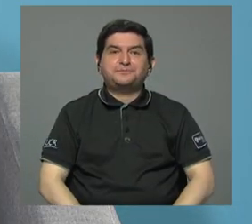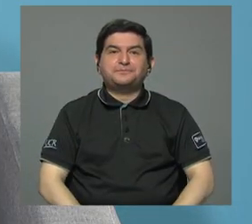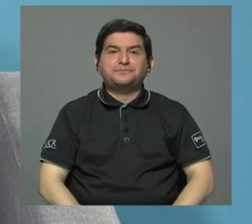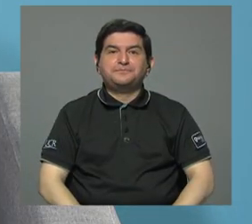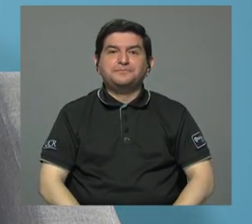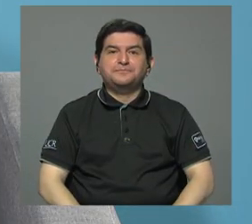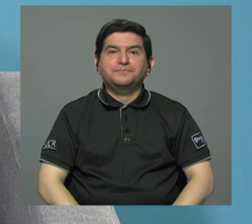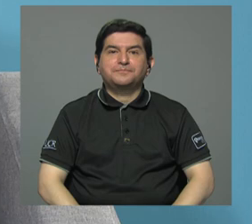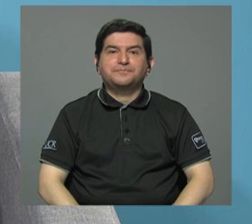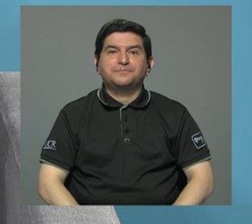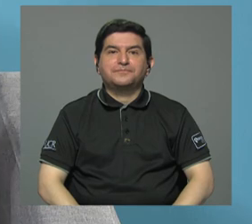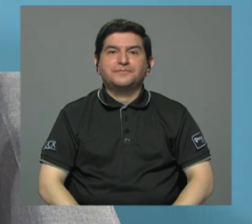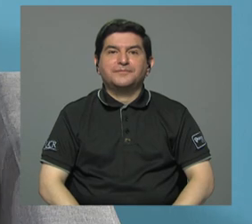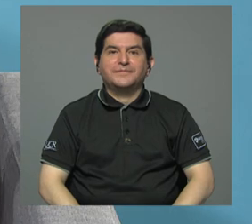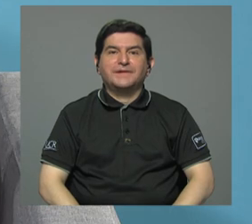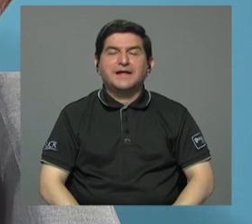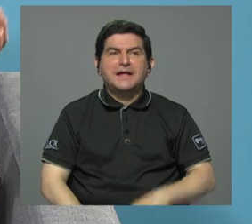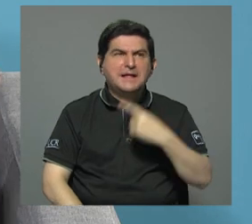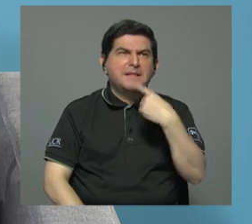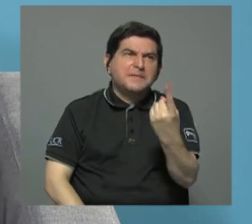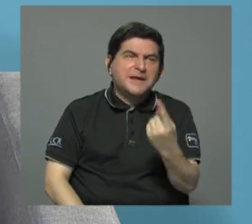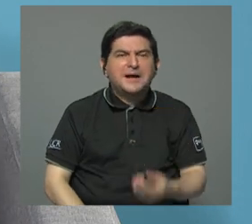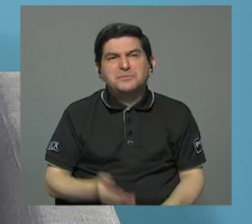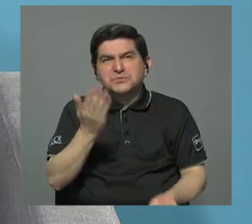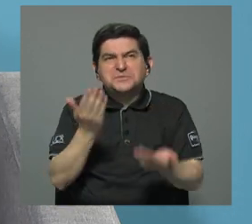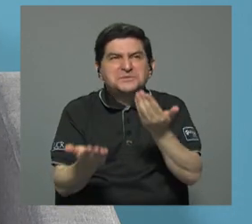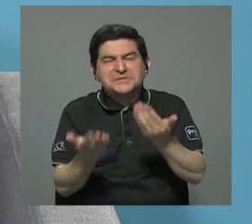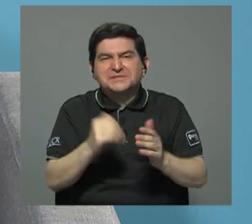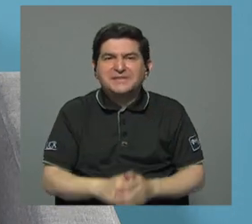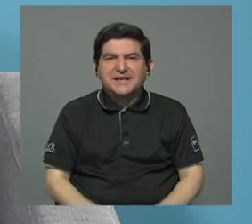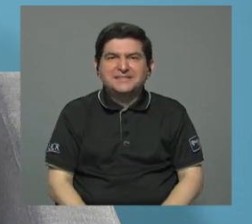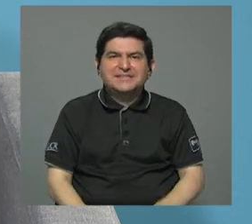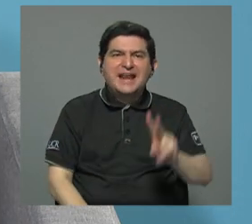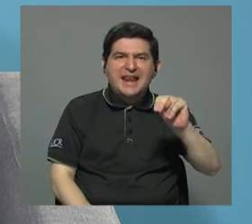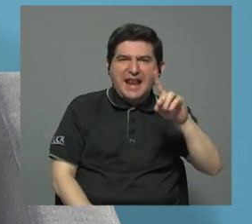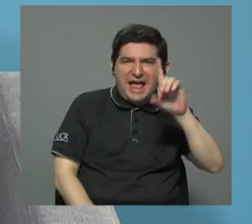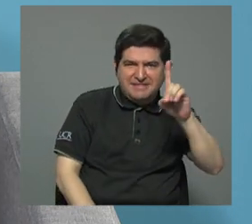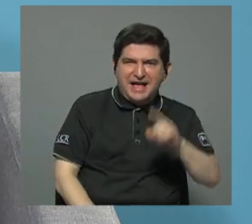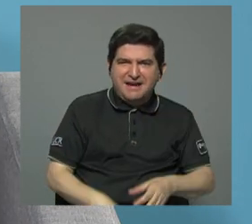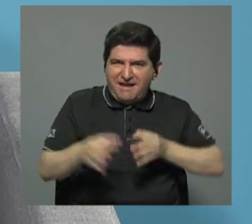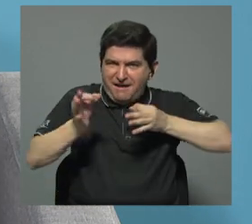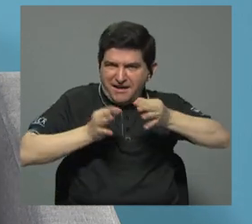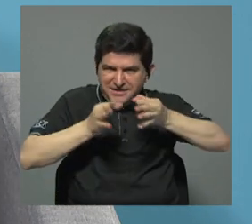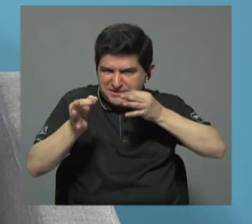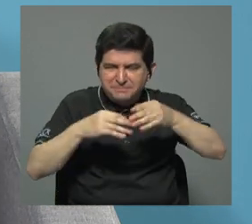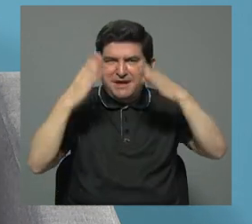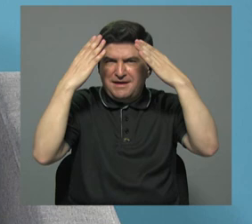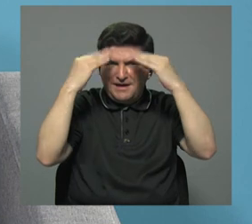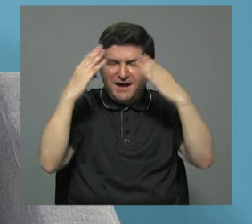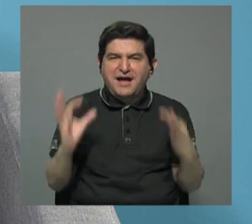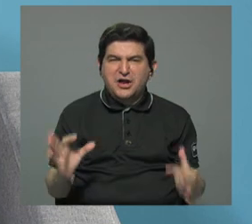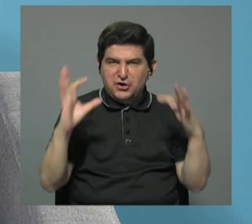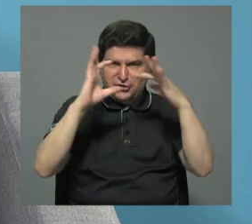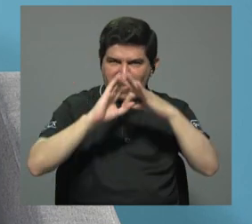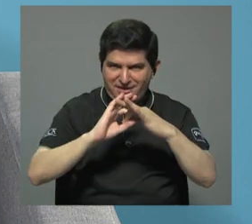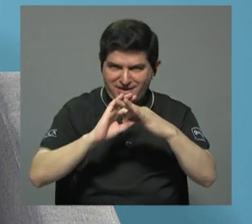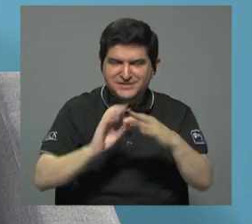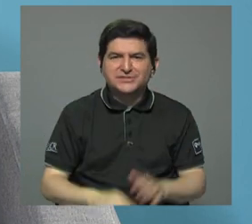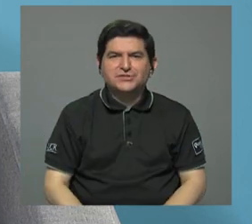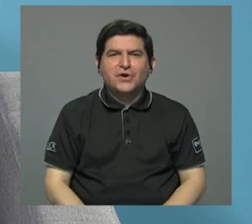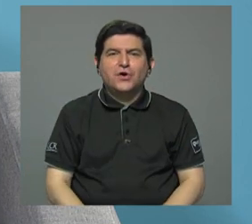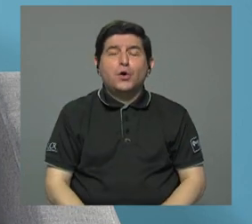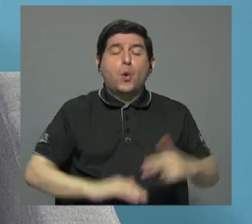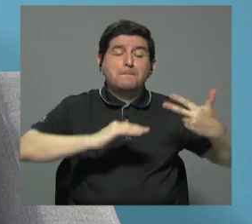en nuestro explicador, digámoslo de una manera, Natalia Díaz tiene una información relacionada con